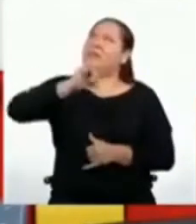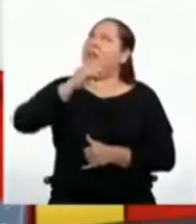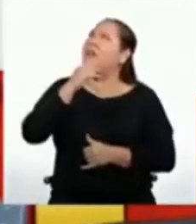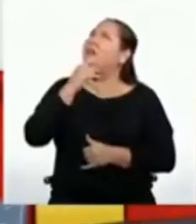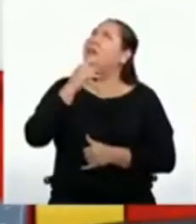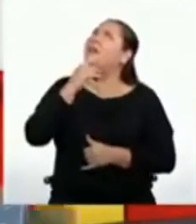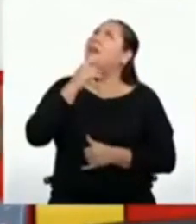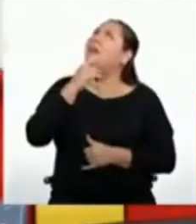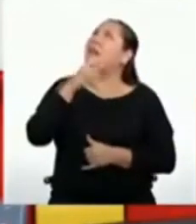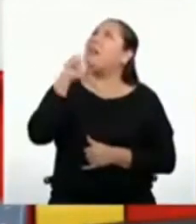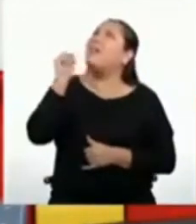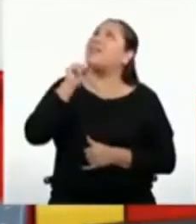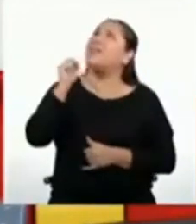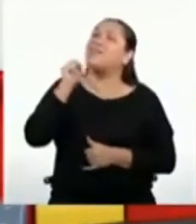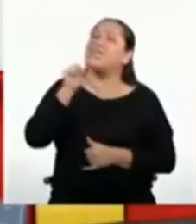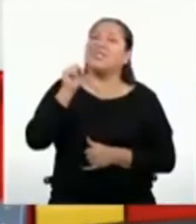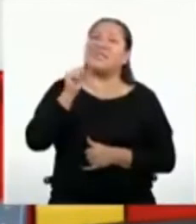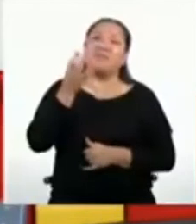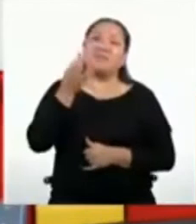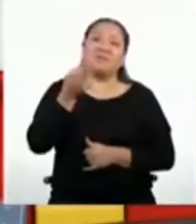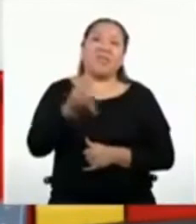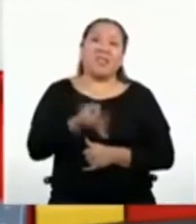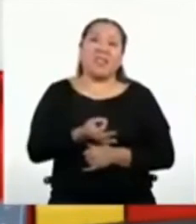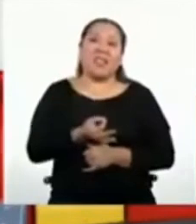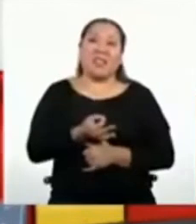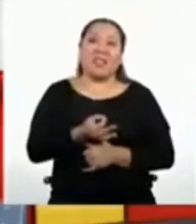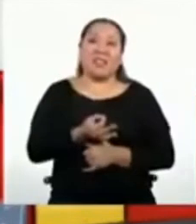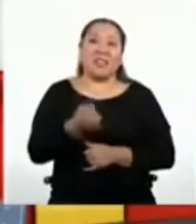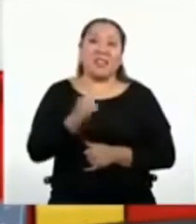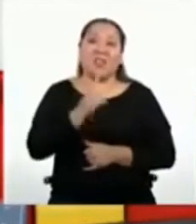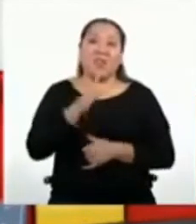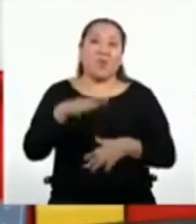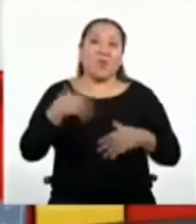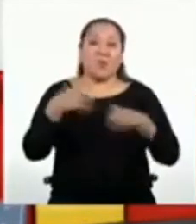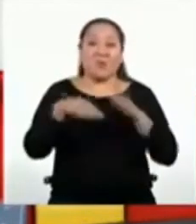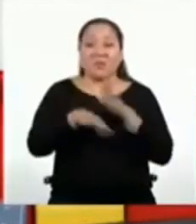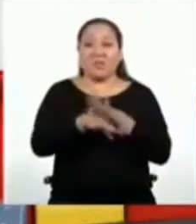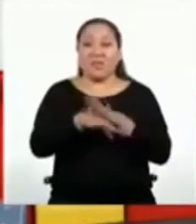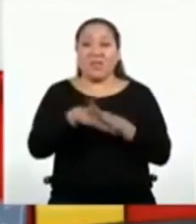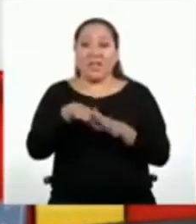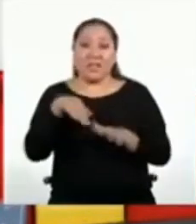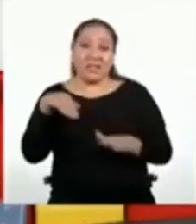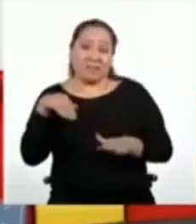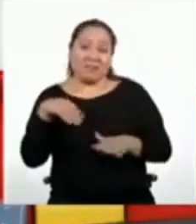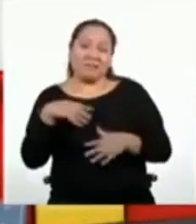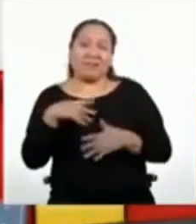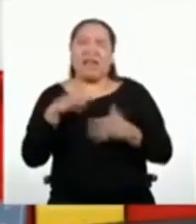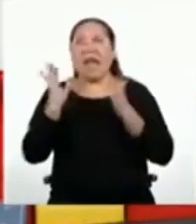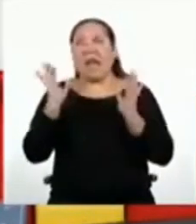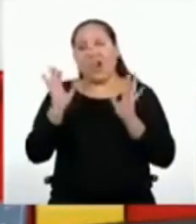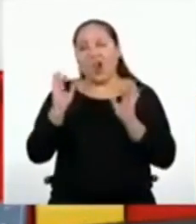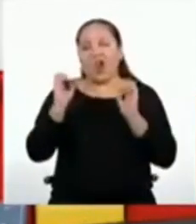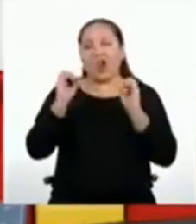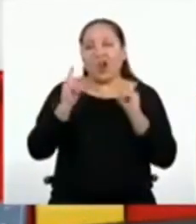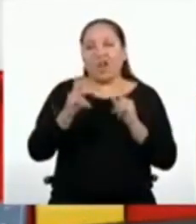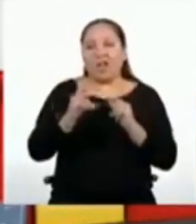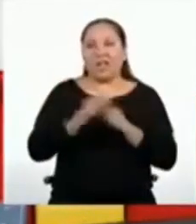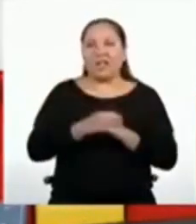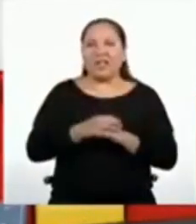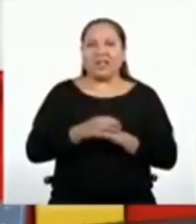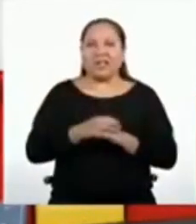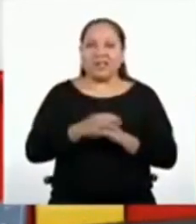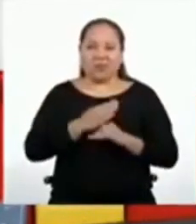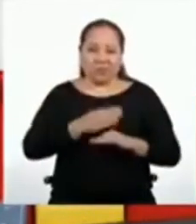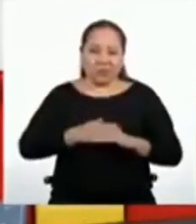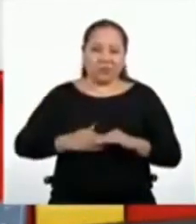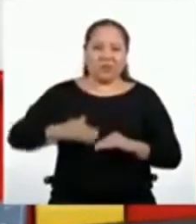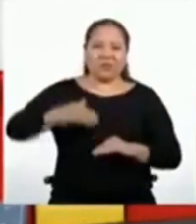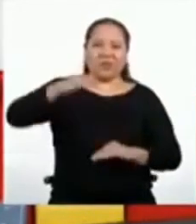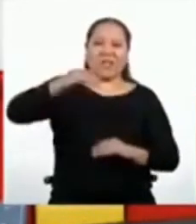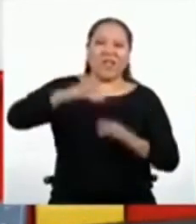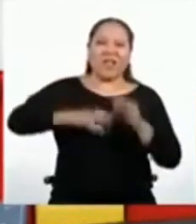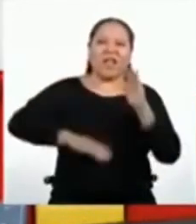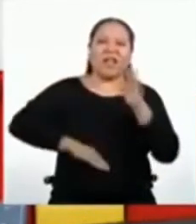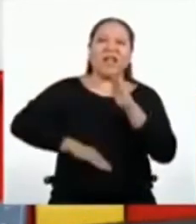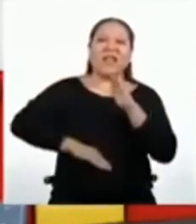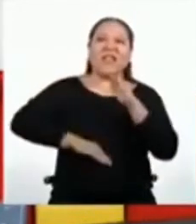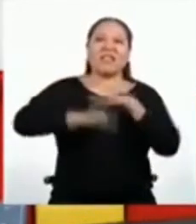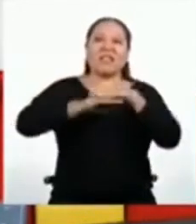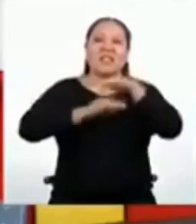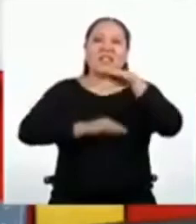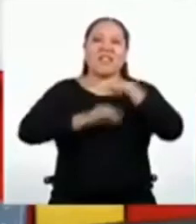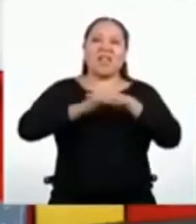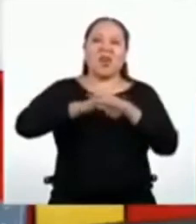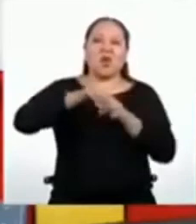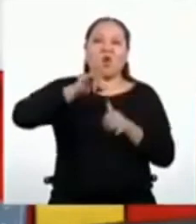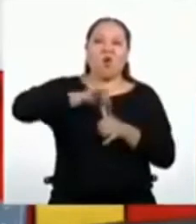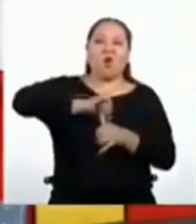tienes razón. Y es verdad, no se puede salir, así que caballero, mi meta va a ser hasta el techo. Me